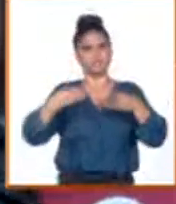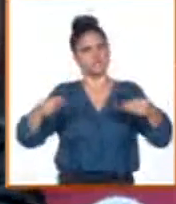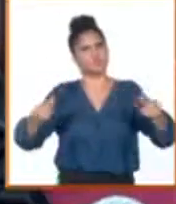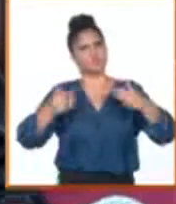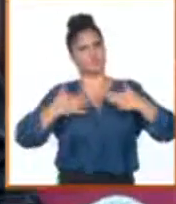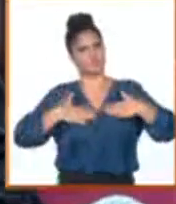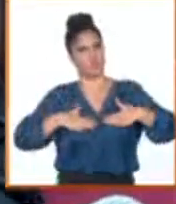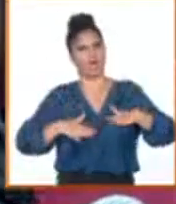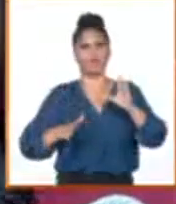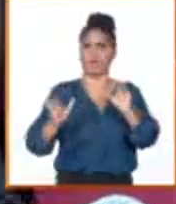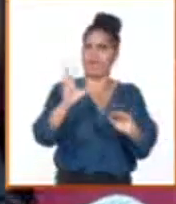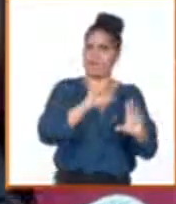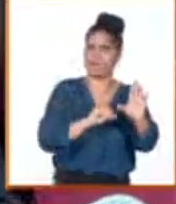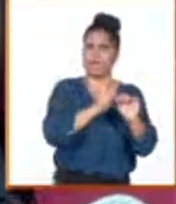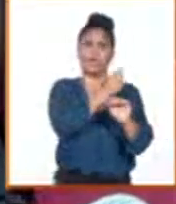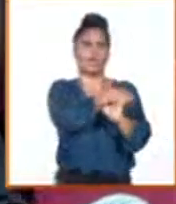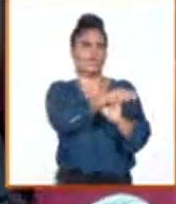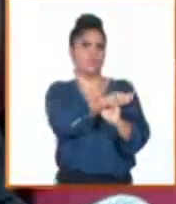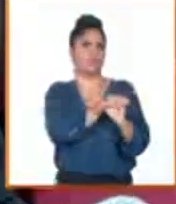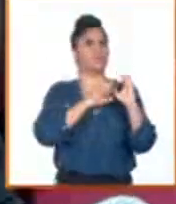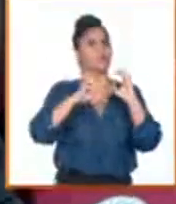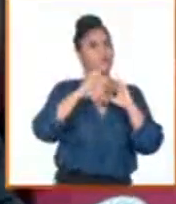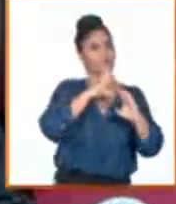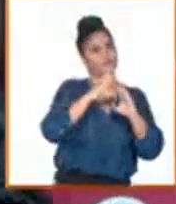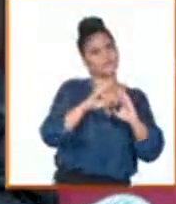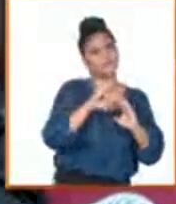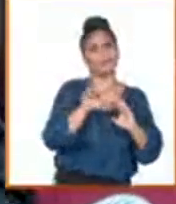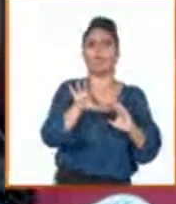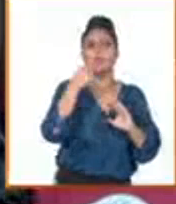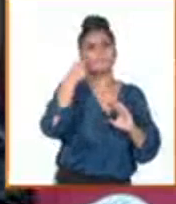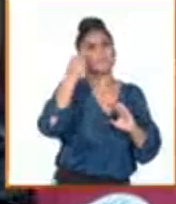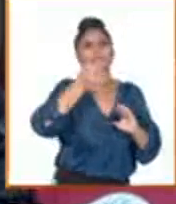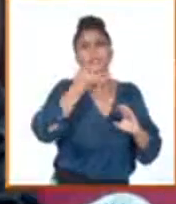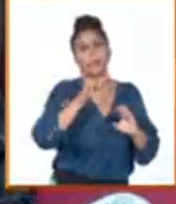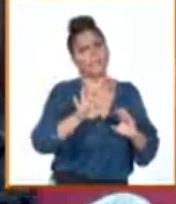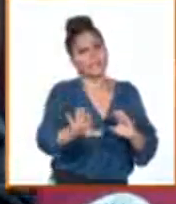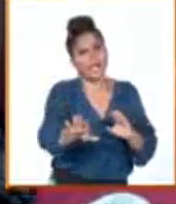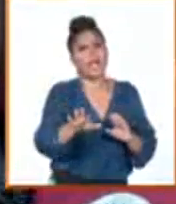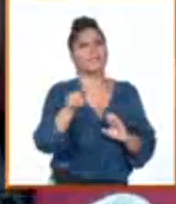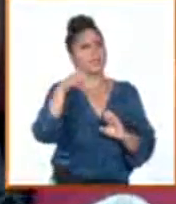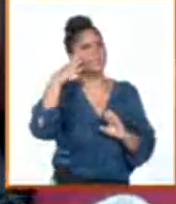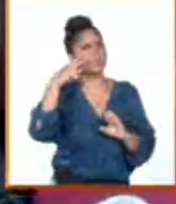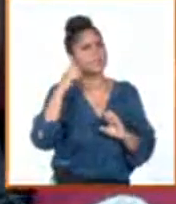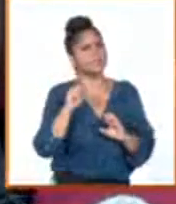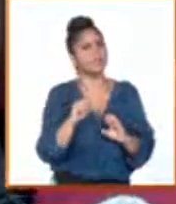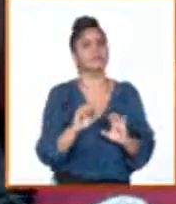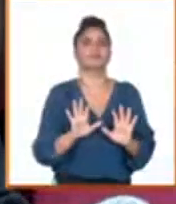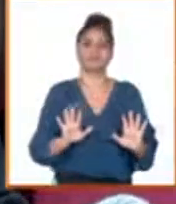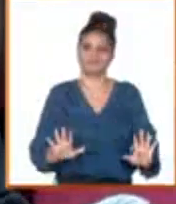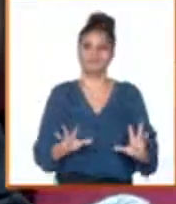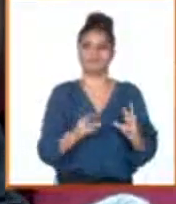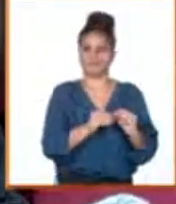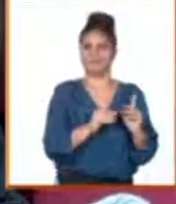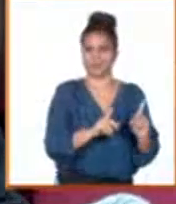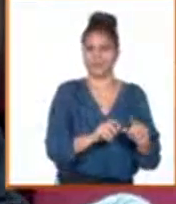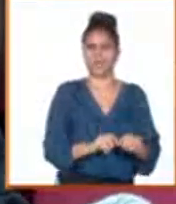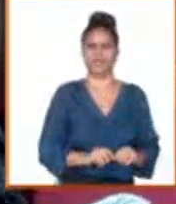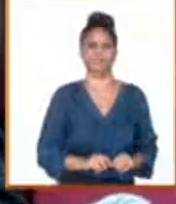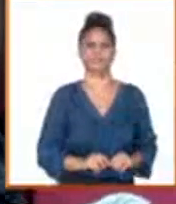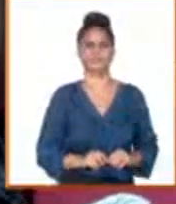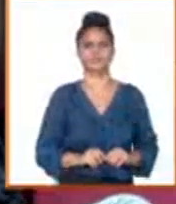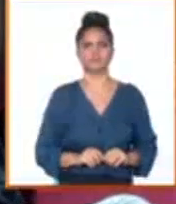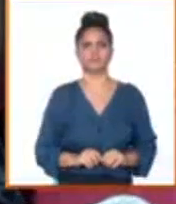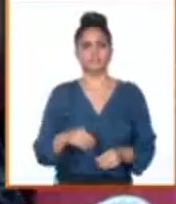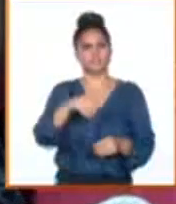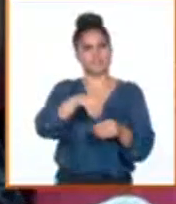para incentivar a niños y jóvenes, tanto en una escuela como en la industria, como el resultado